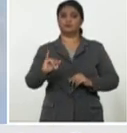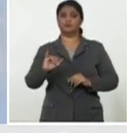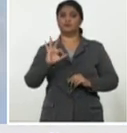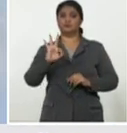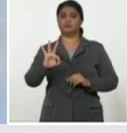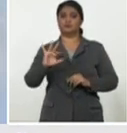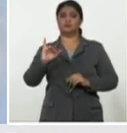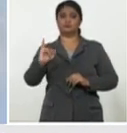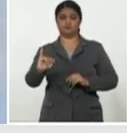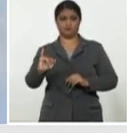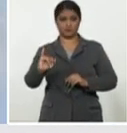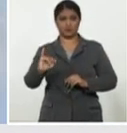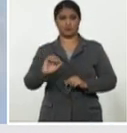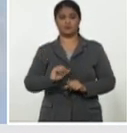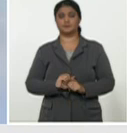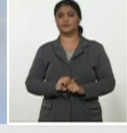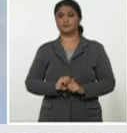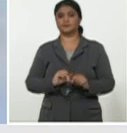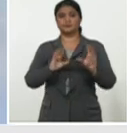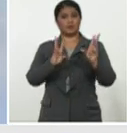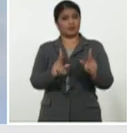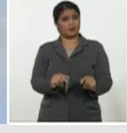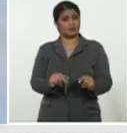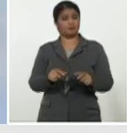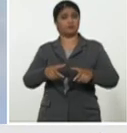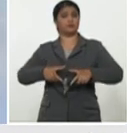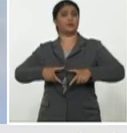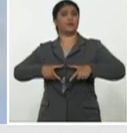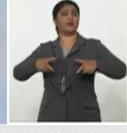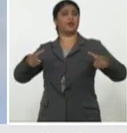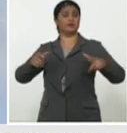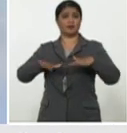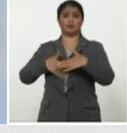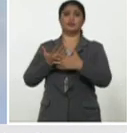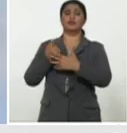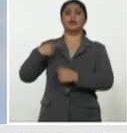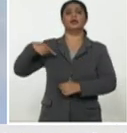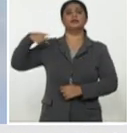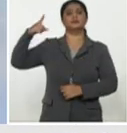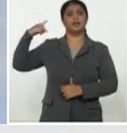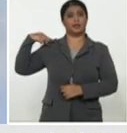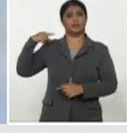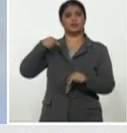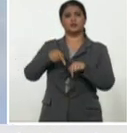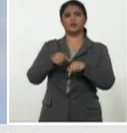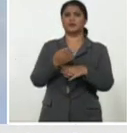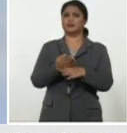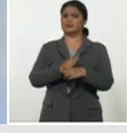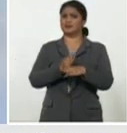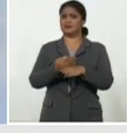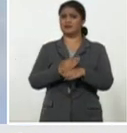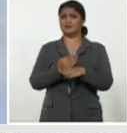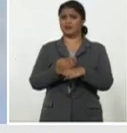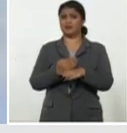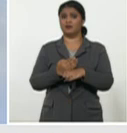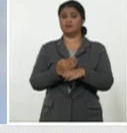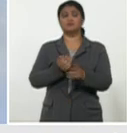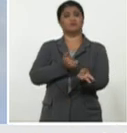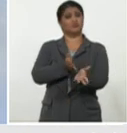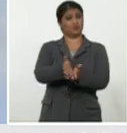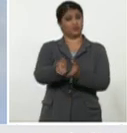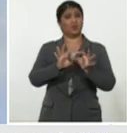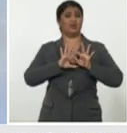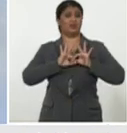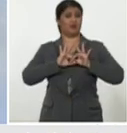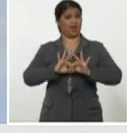5.686, cifra superior a la del día de ayer y que traduce la complejidad que se está